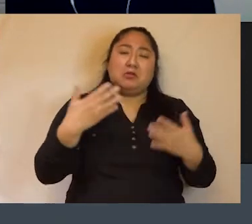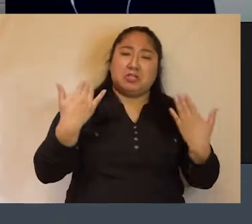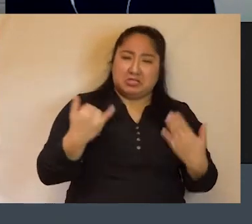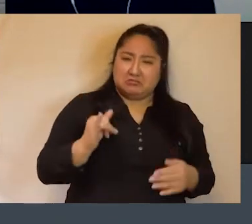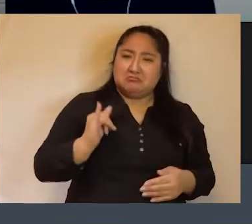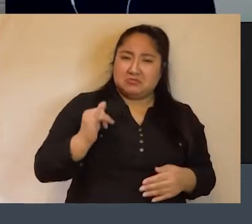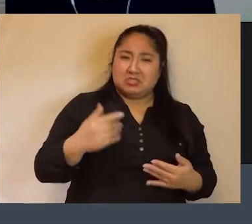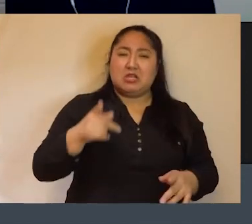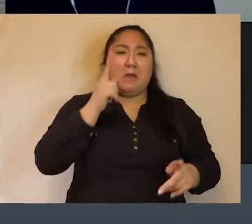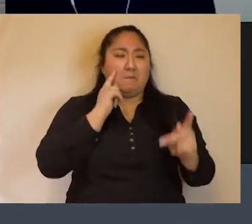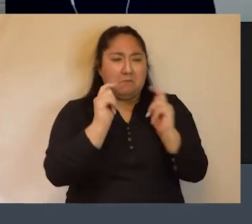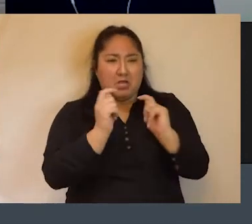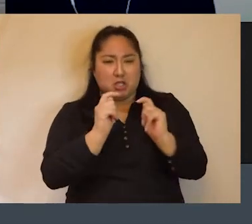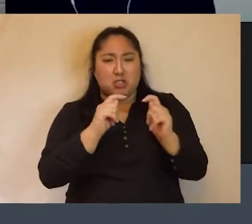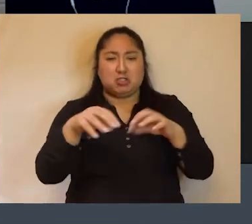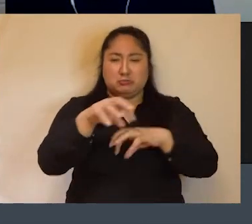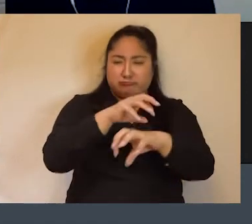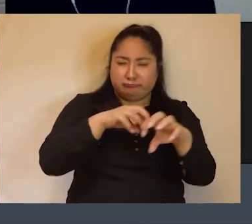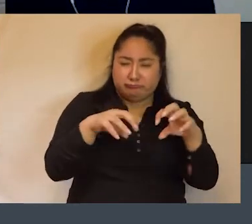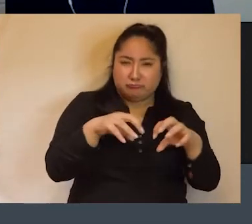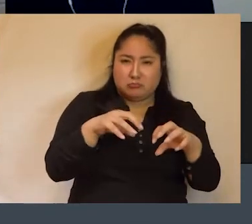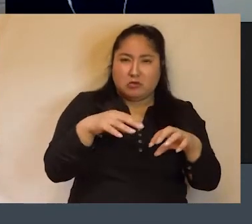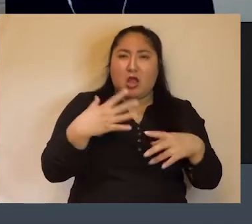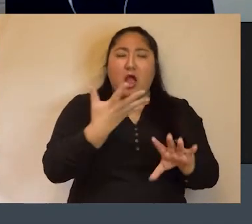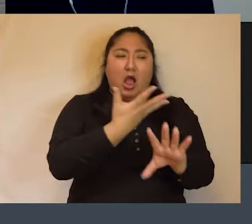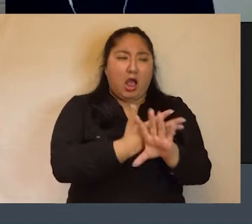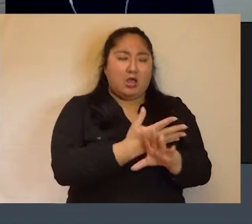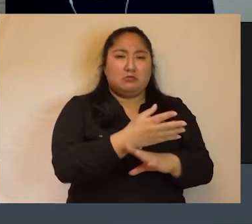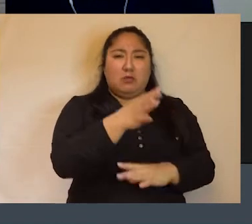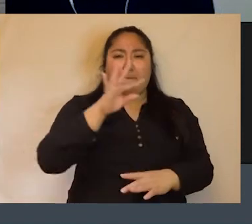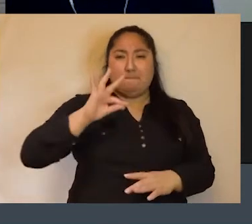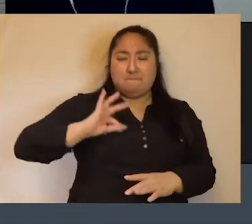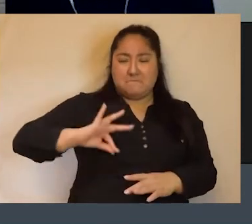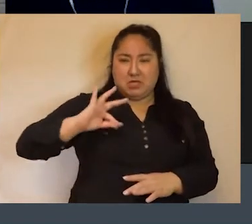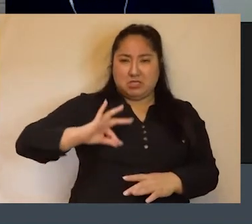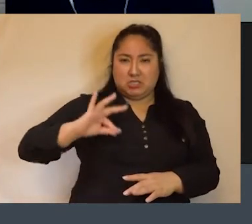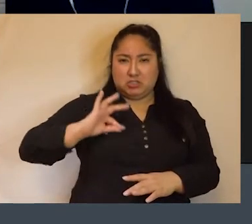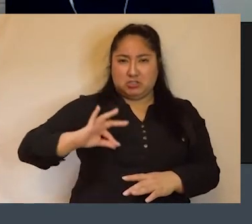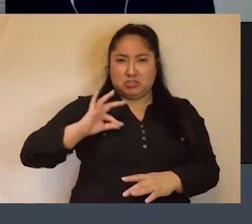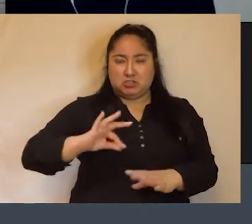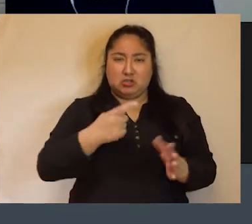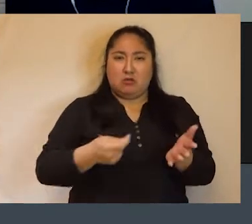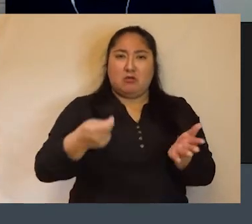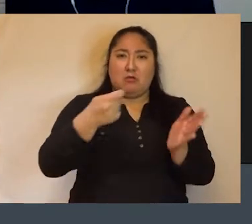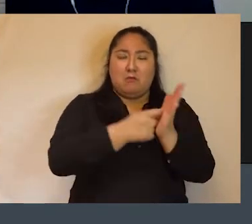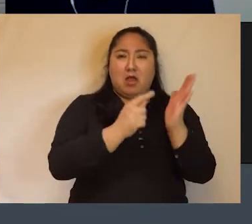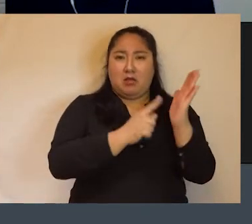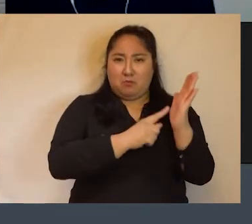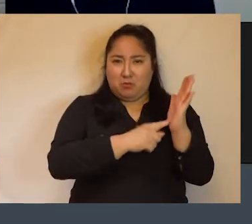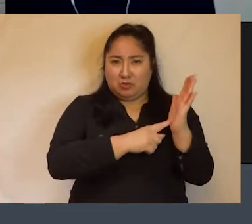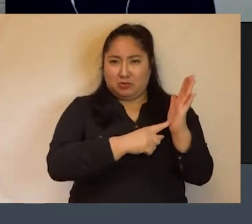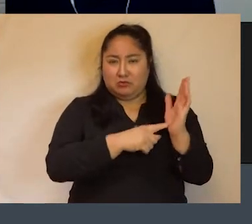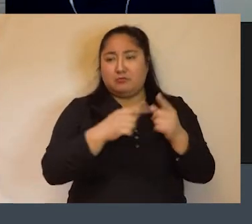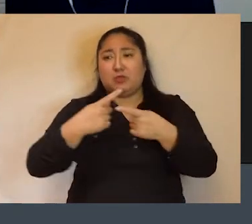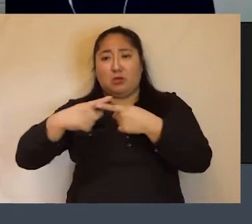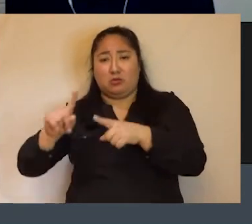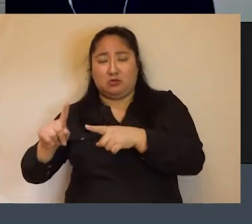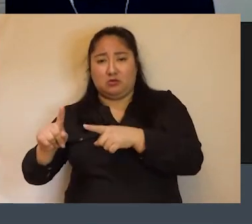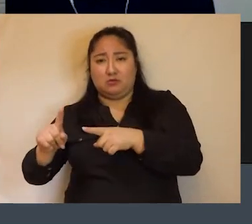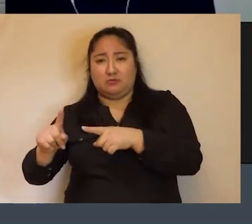por razones de diversificar el riesgo, combinan una pensión financiada con cargo a los impuestos de la nación,